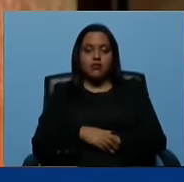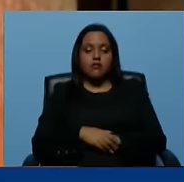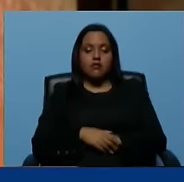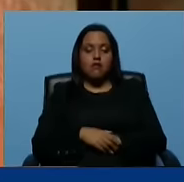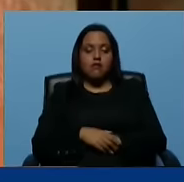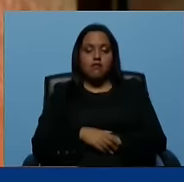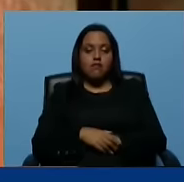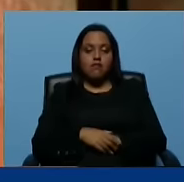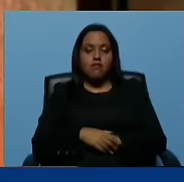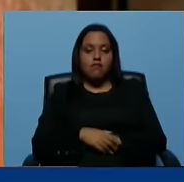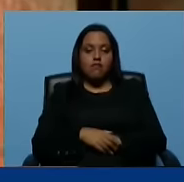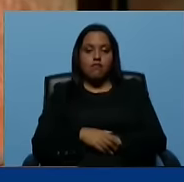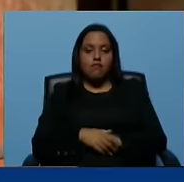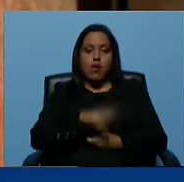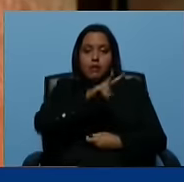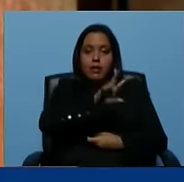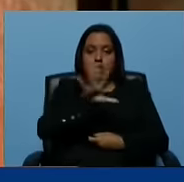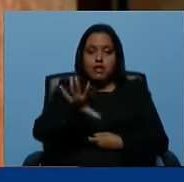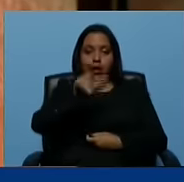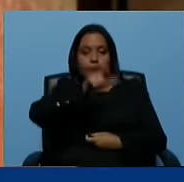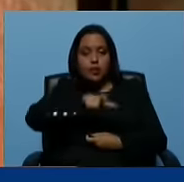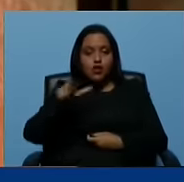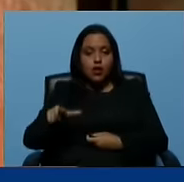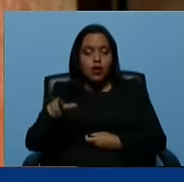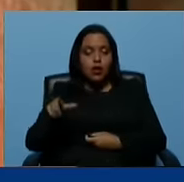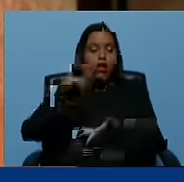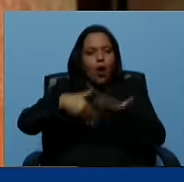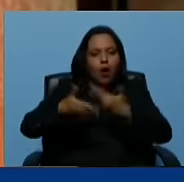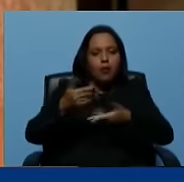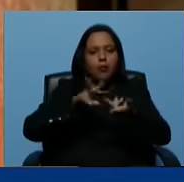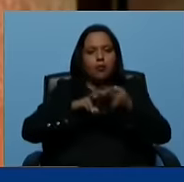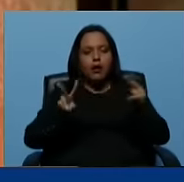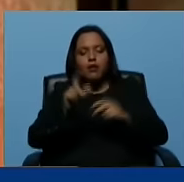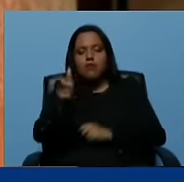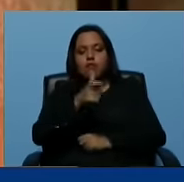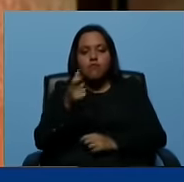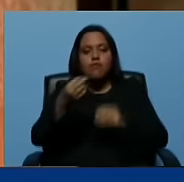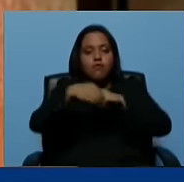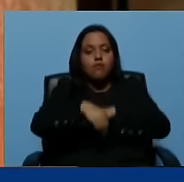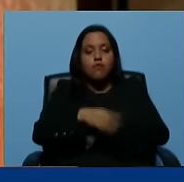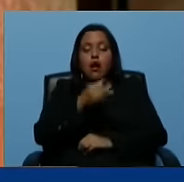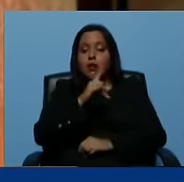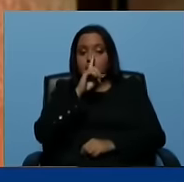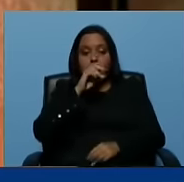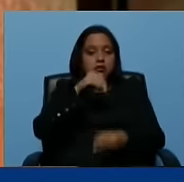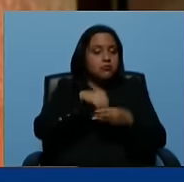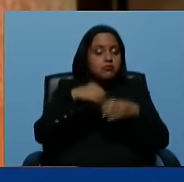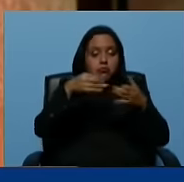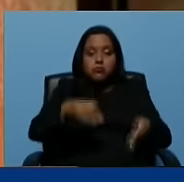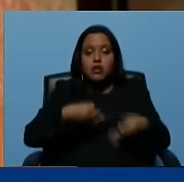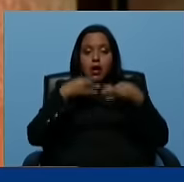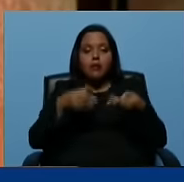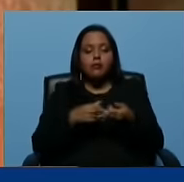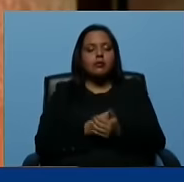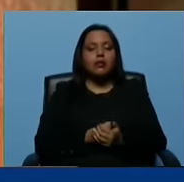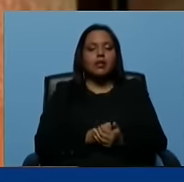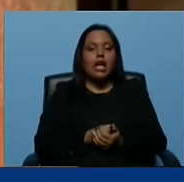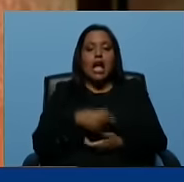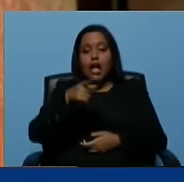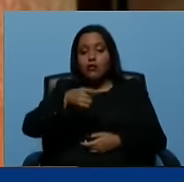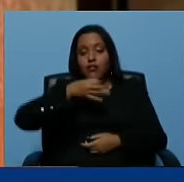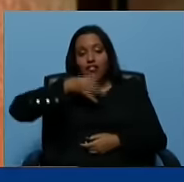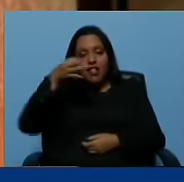Es 25 seres humanos, 25 venezolanos, 25... La concordia, la búsqueda del consenso, son permanentemente acallados. Es una